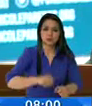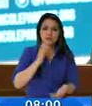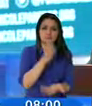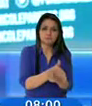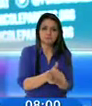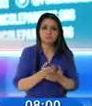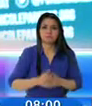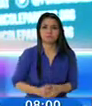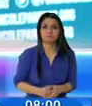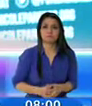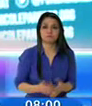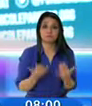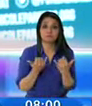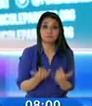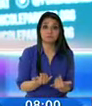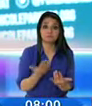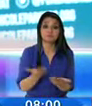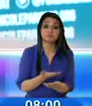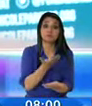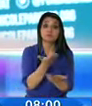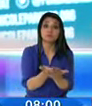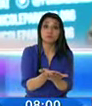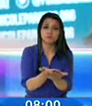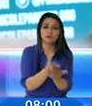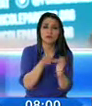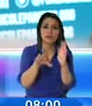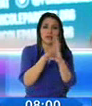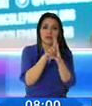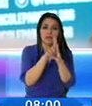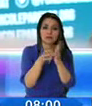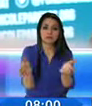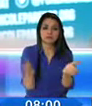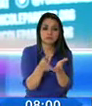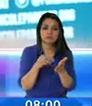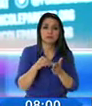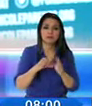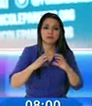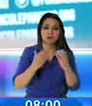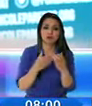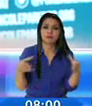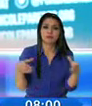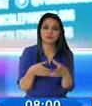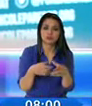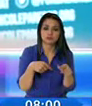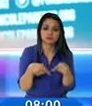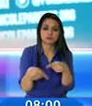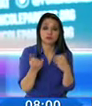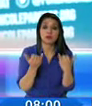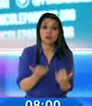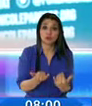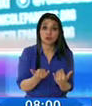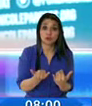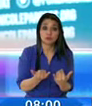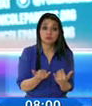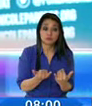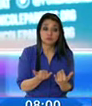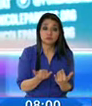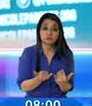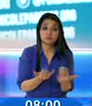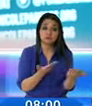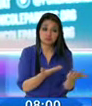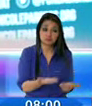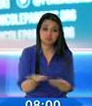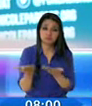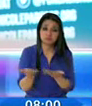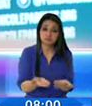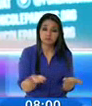hoy este anteproyecto de ley y con los miembros de la comisión que el día de hoy nos